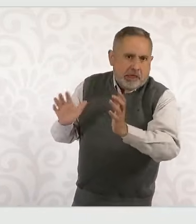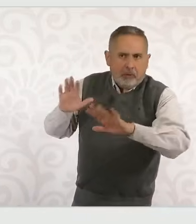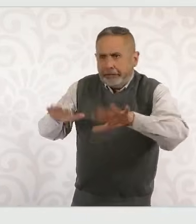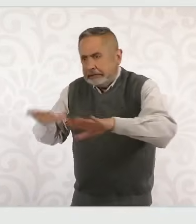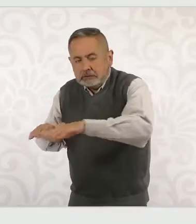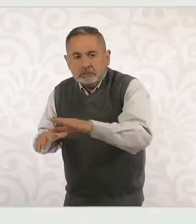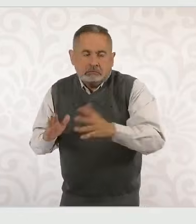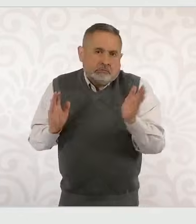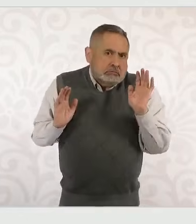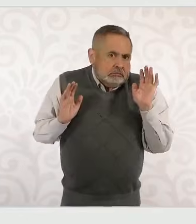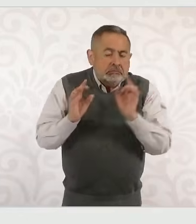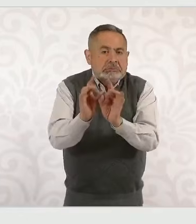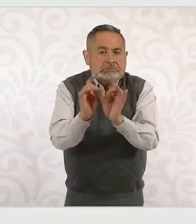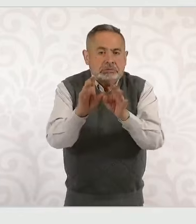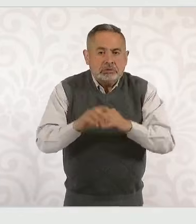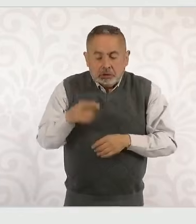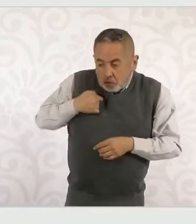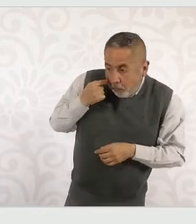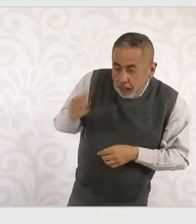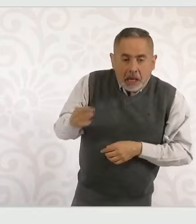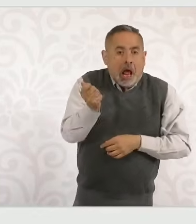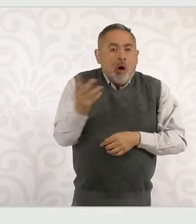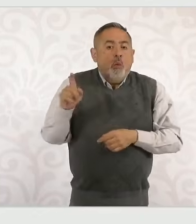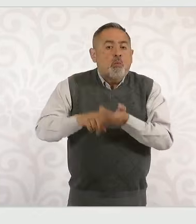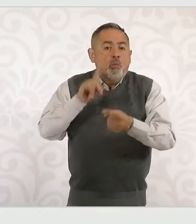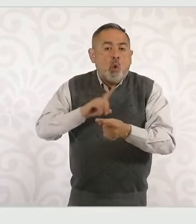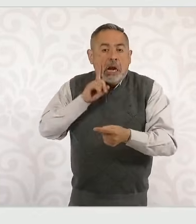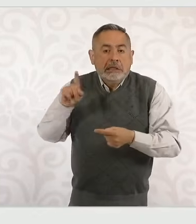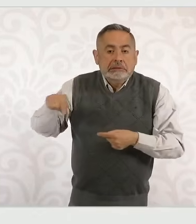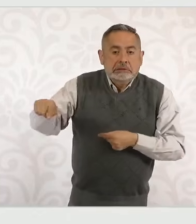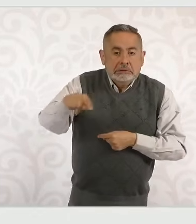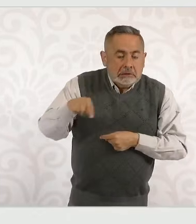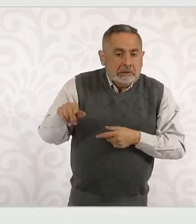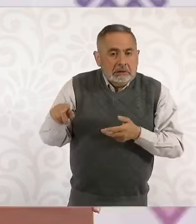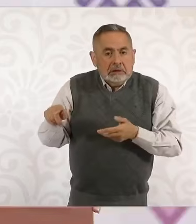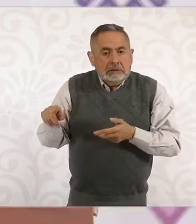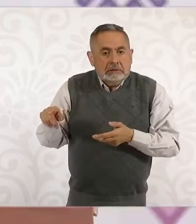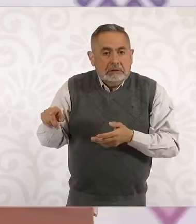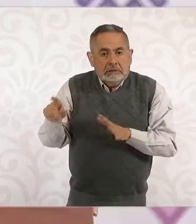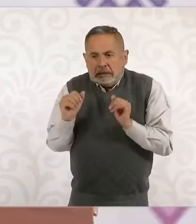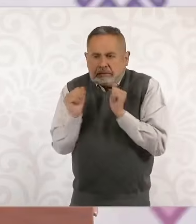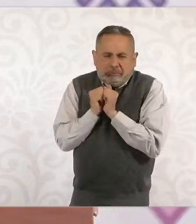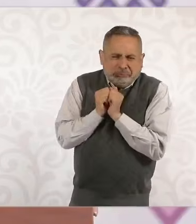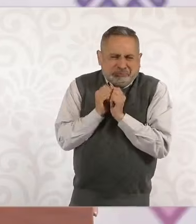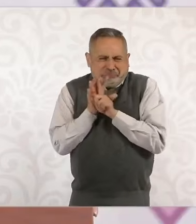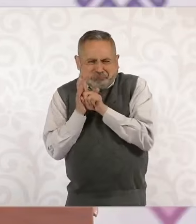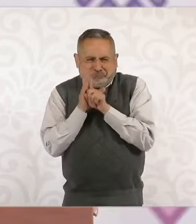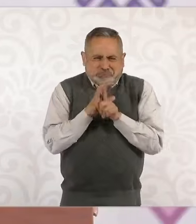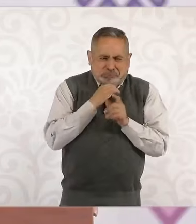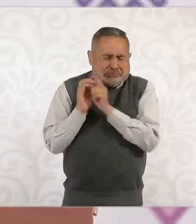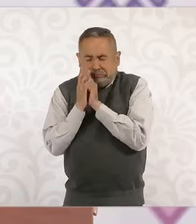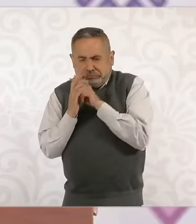en este caso pues había algunas mujeres que estaban pues siendo apachurradas ya pegadas a